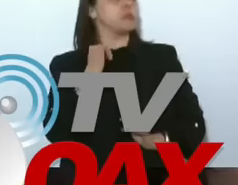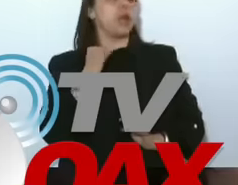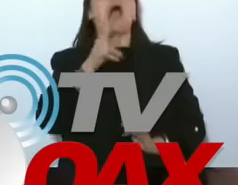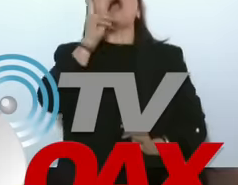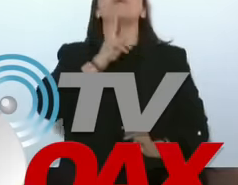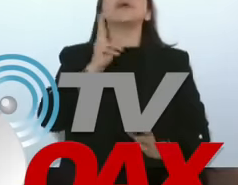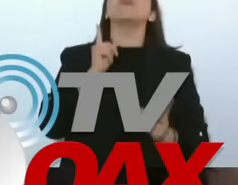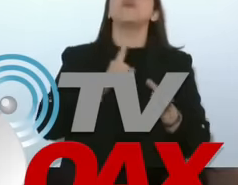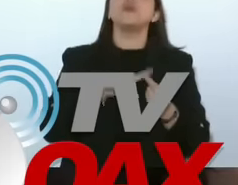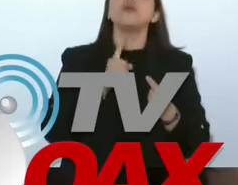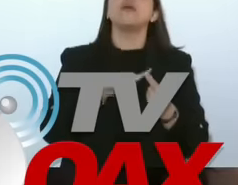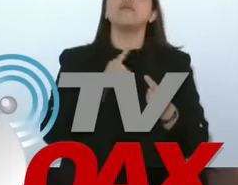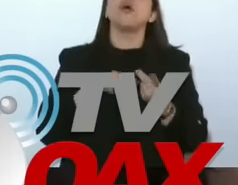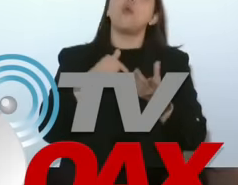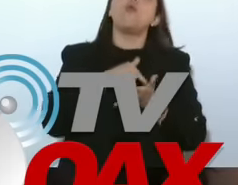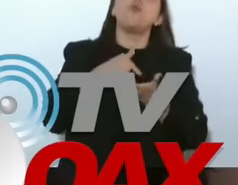hay?